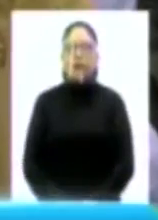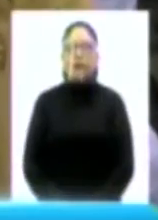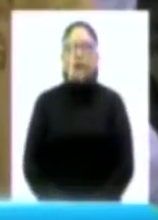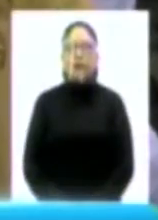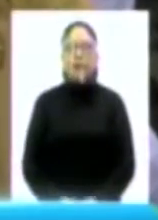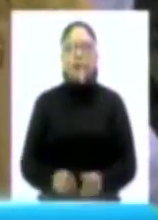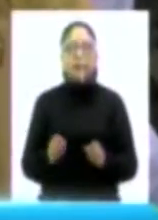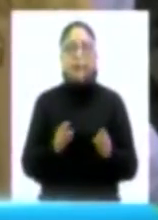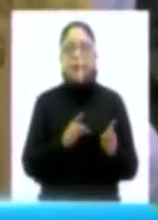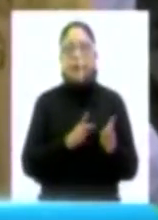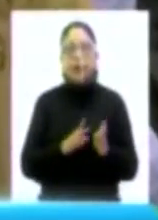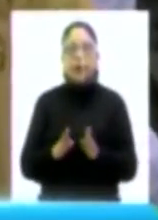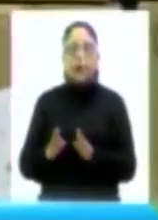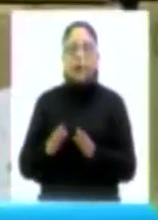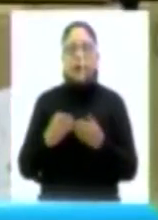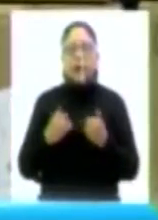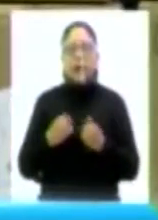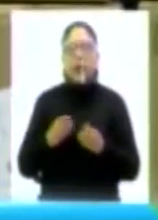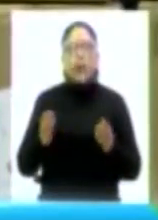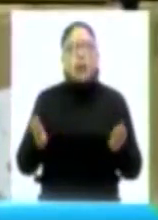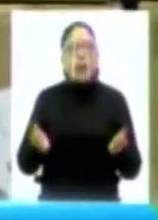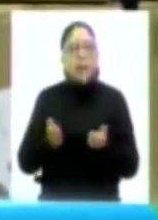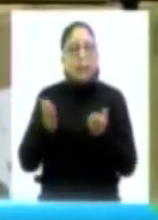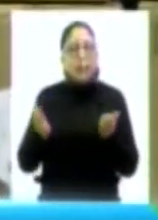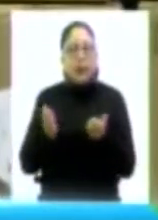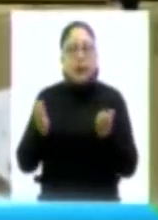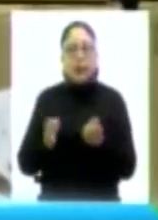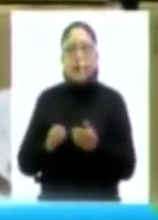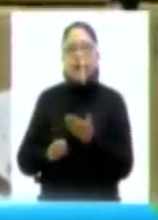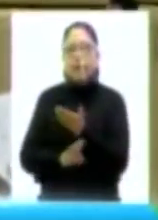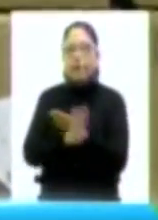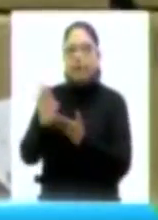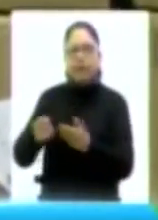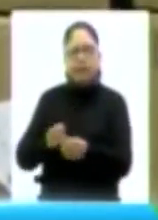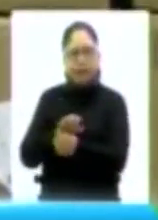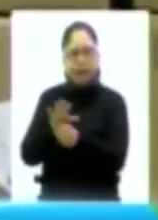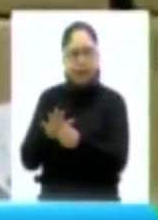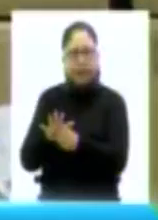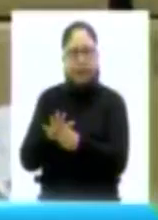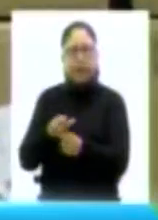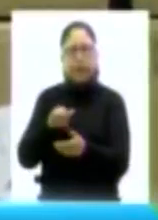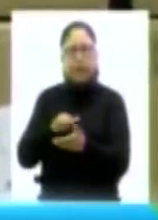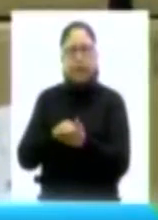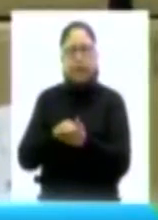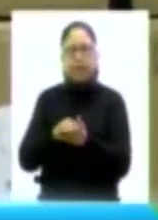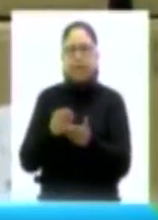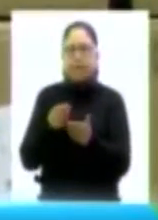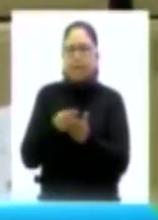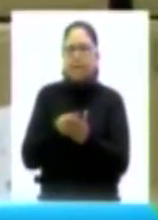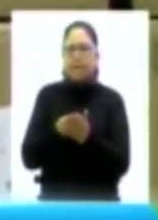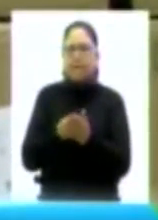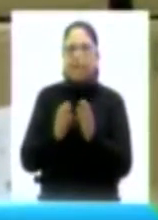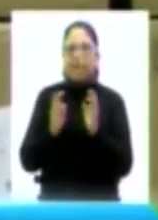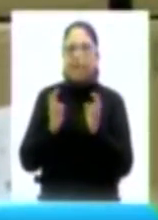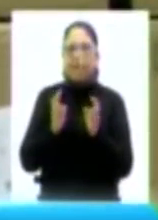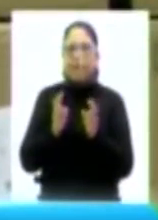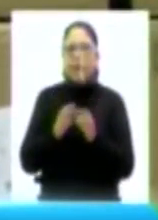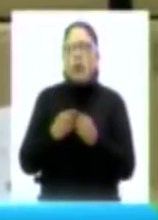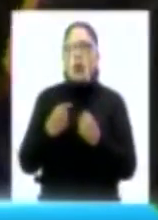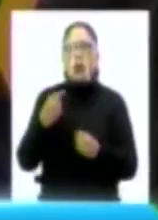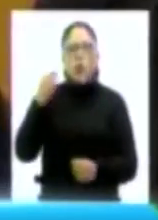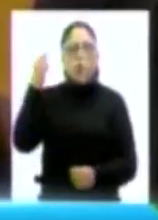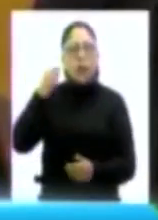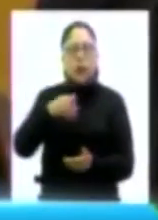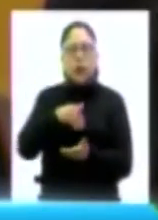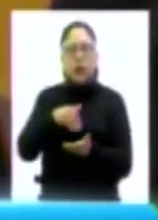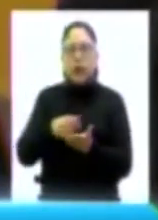plan de contingencia contra el COVID-19, está la inversión que está haciendo el gobierno